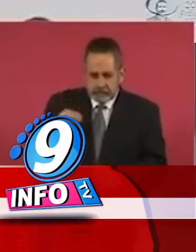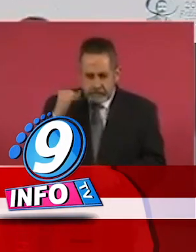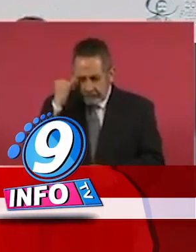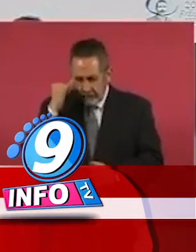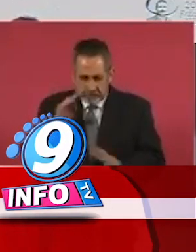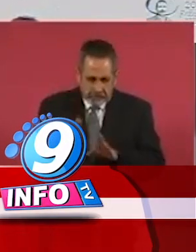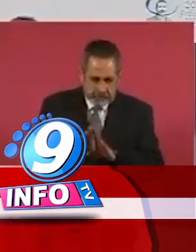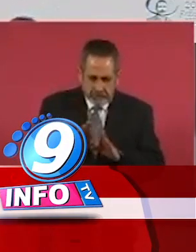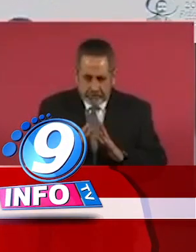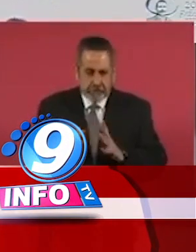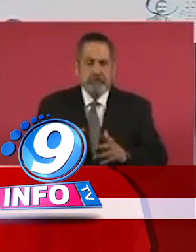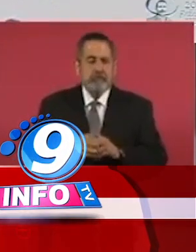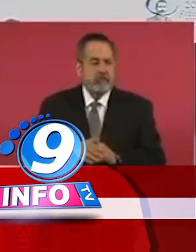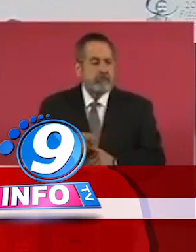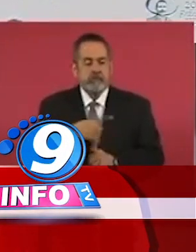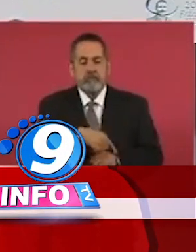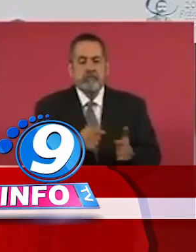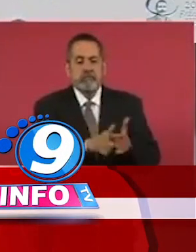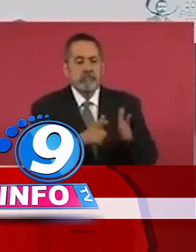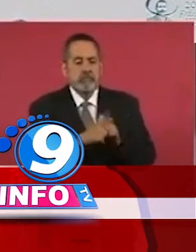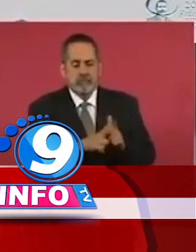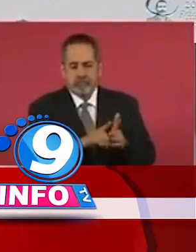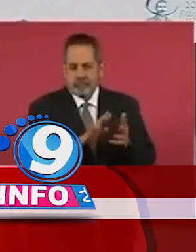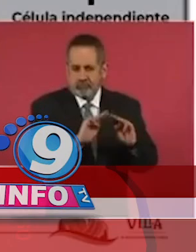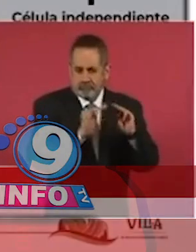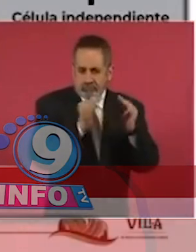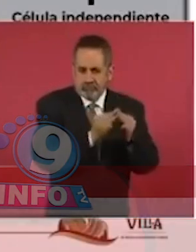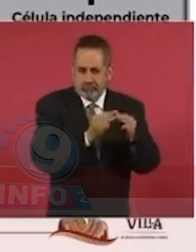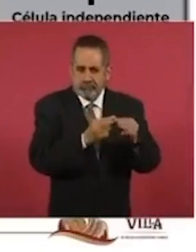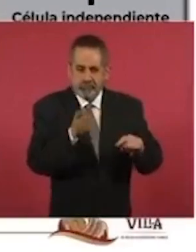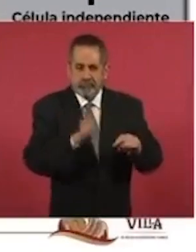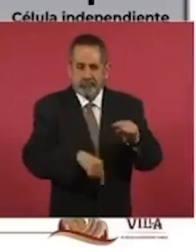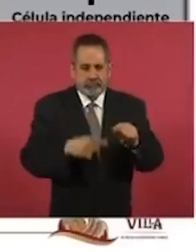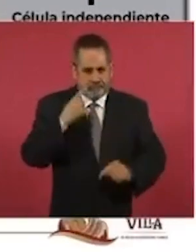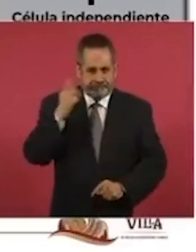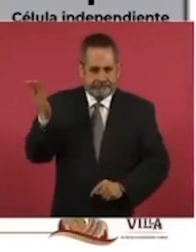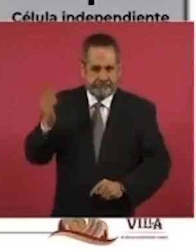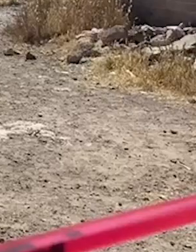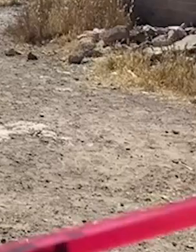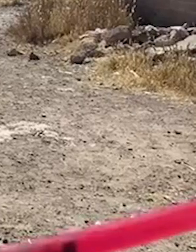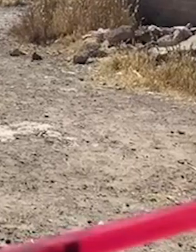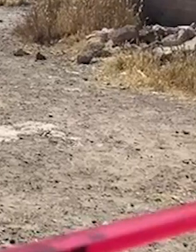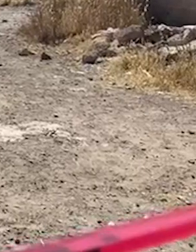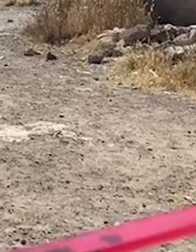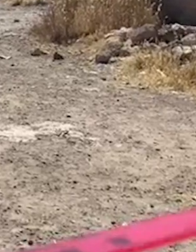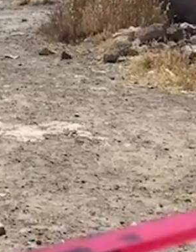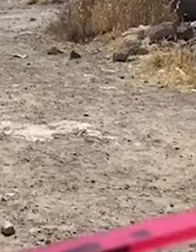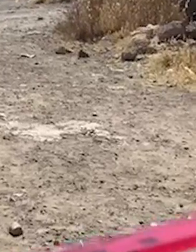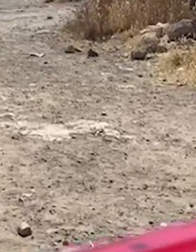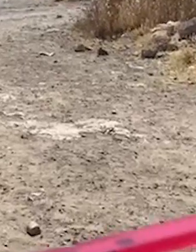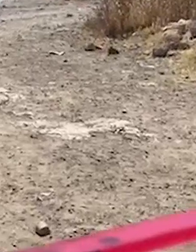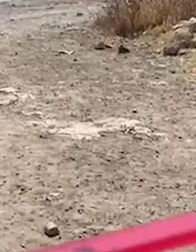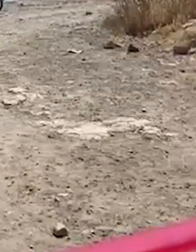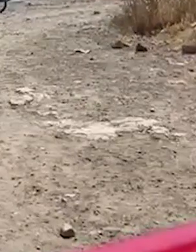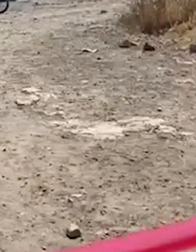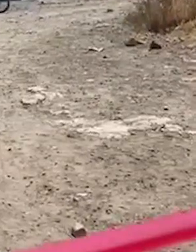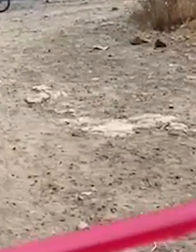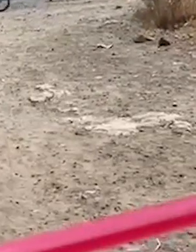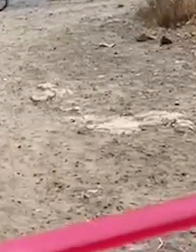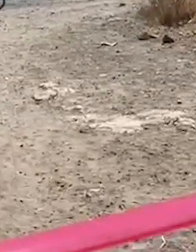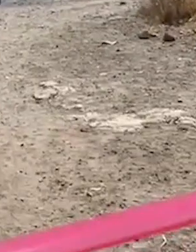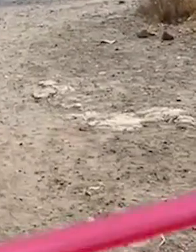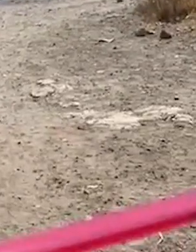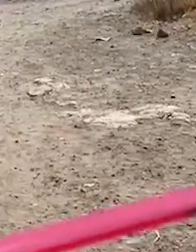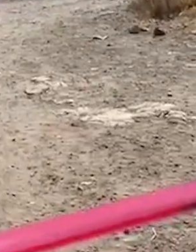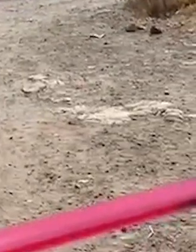de 2018 hasta el 11 de diciembre del presente año se han asegurado un total de 8167